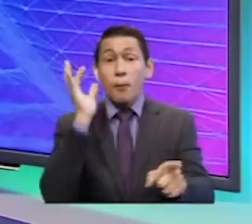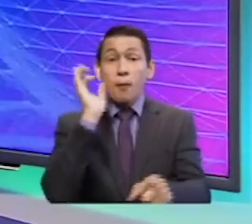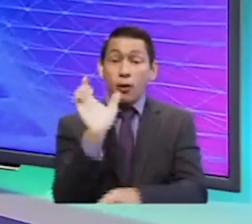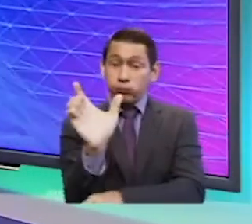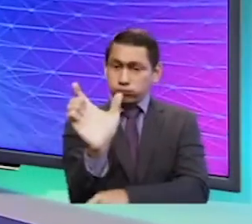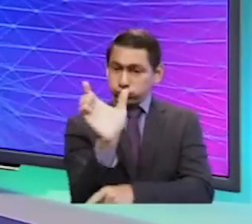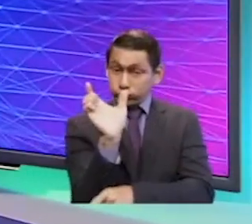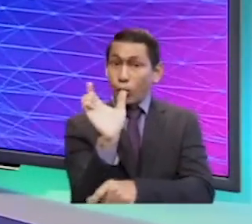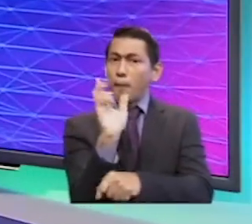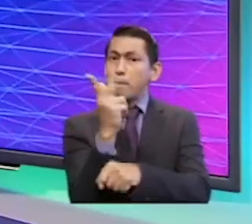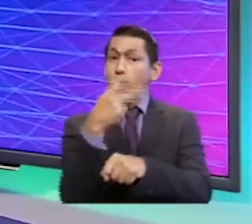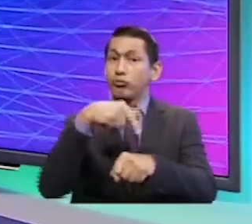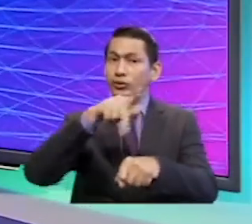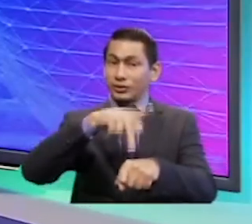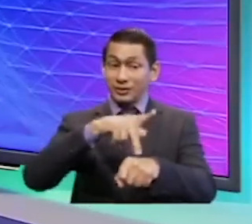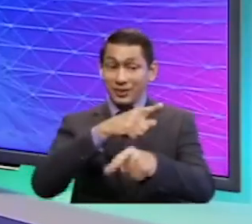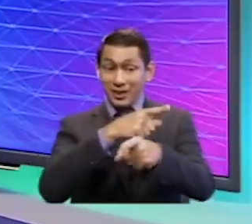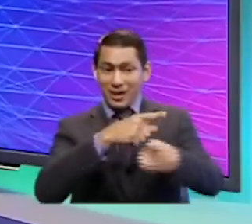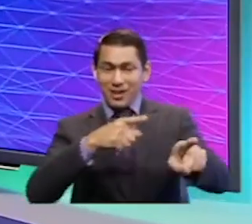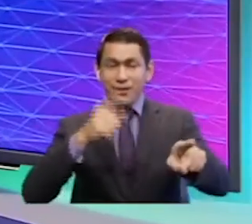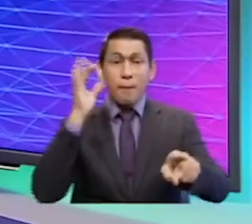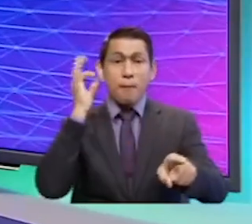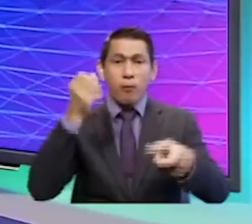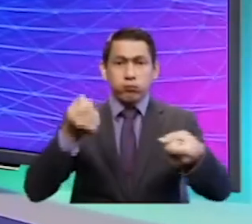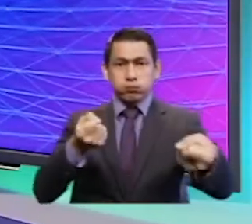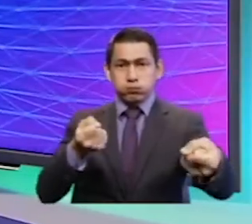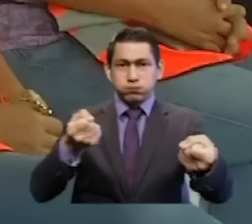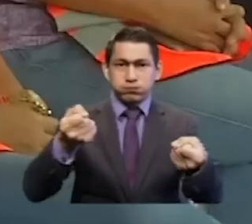frente al volante de vehículos de esas características.